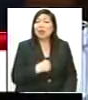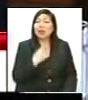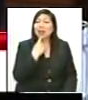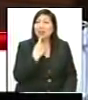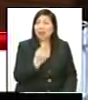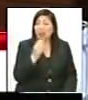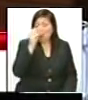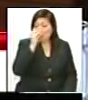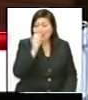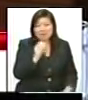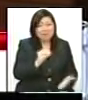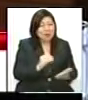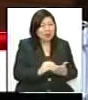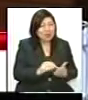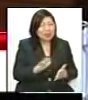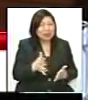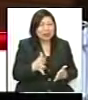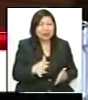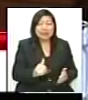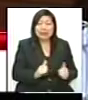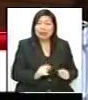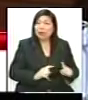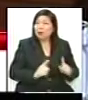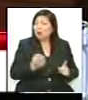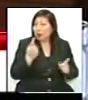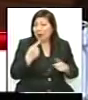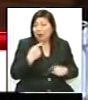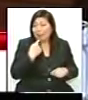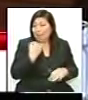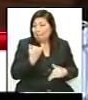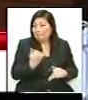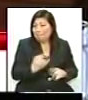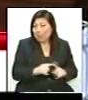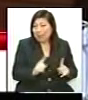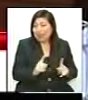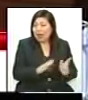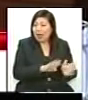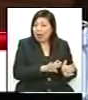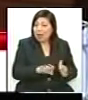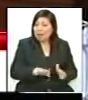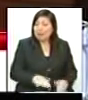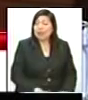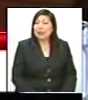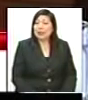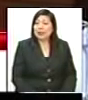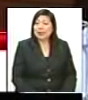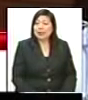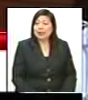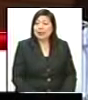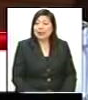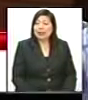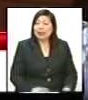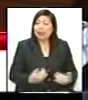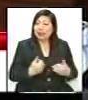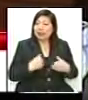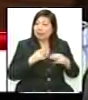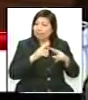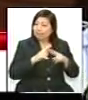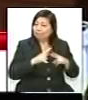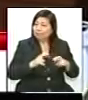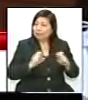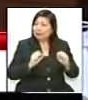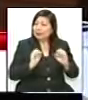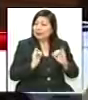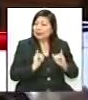es, mi opinión es muy singular, sé que algunos colegas no se han pronunciado sobre esto, pero creo que esa parte de la ratificación debiera ser analizada para ver si